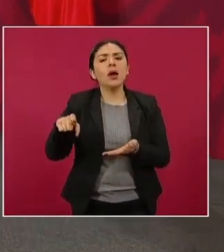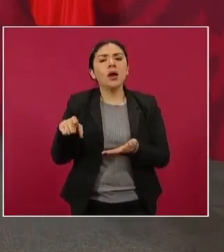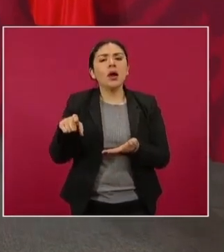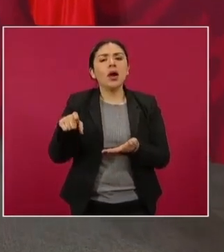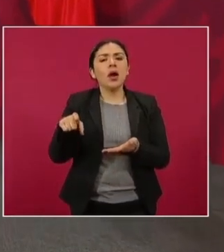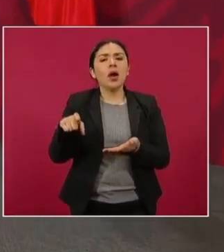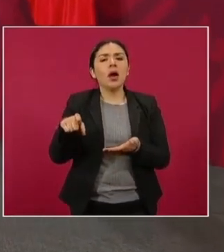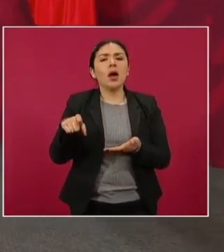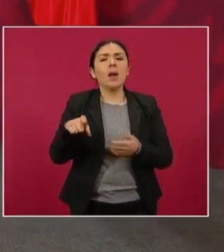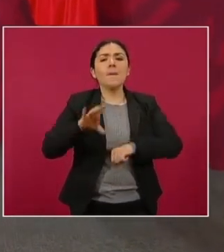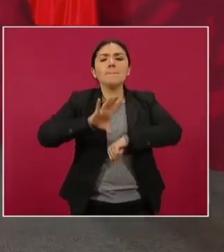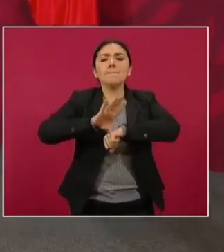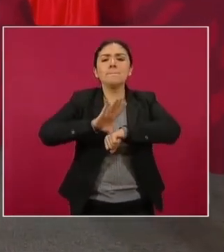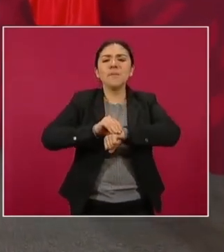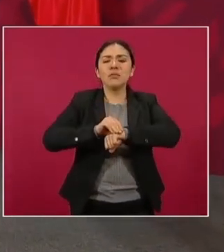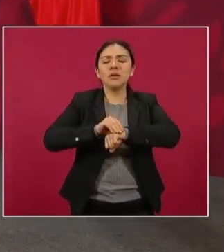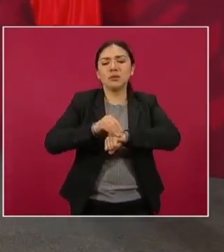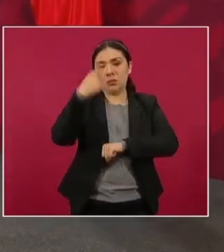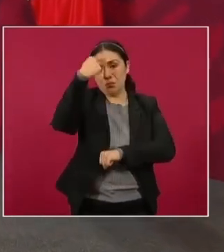la concesión